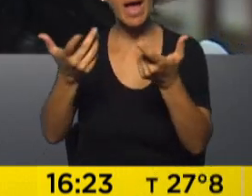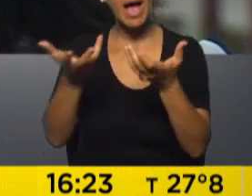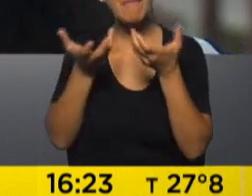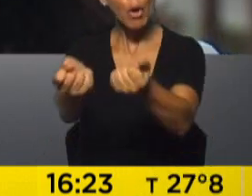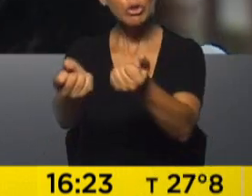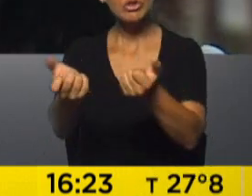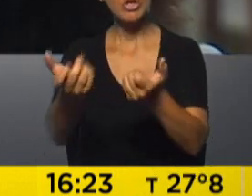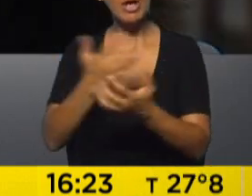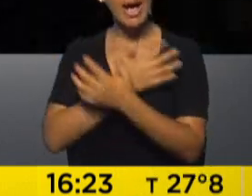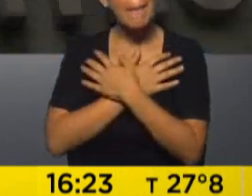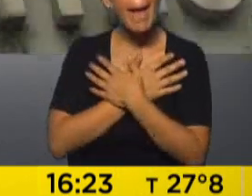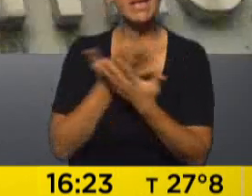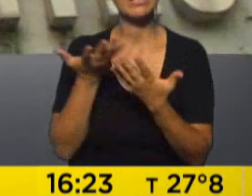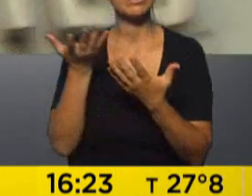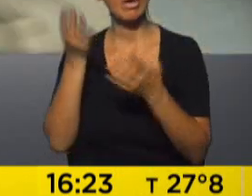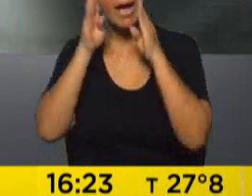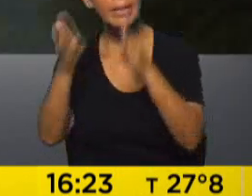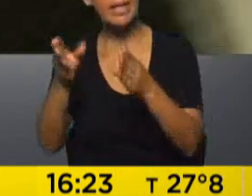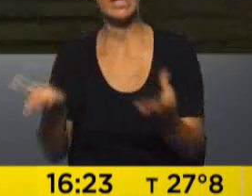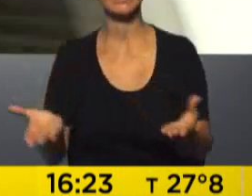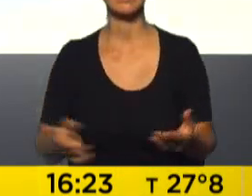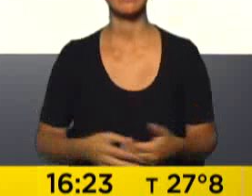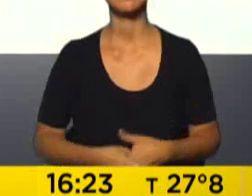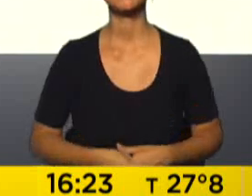contenidas y escuchadas.